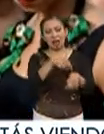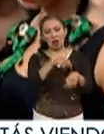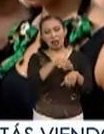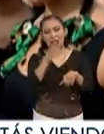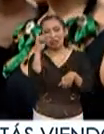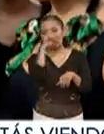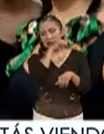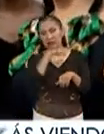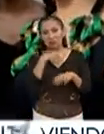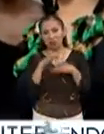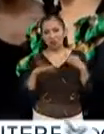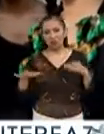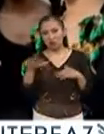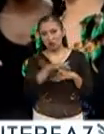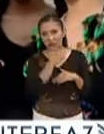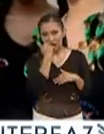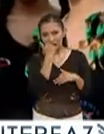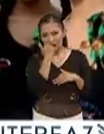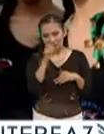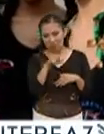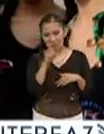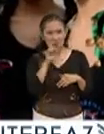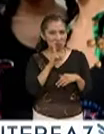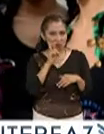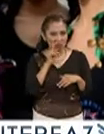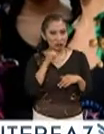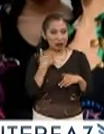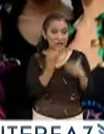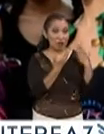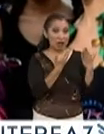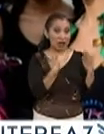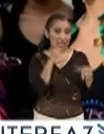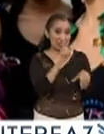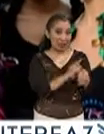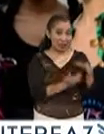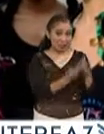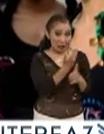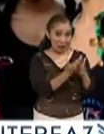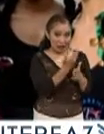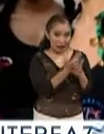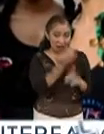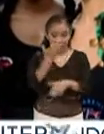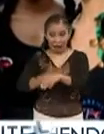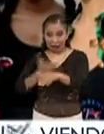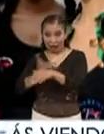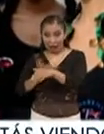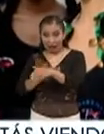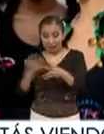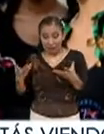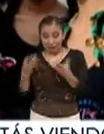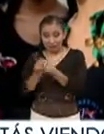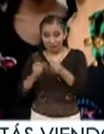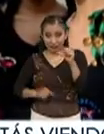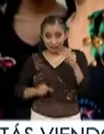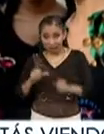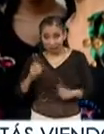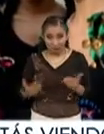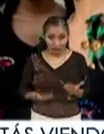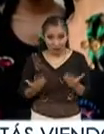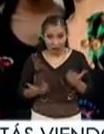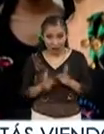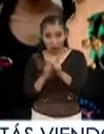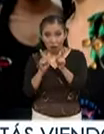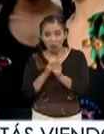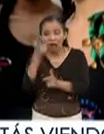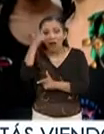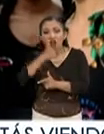muy difícil para todas las integrantes del grupo, ya que ellas estudian durante el día, durante la tarde se juntan a las actividades del ballet y